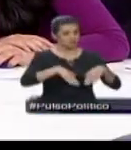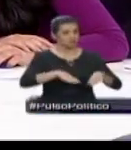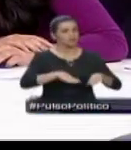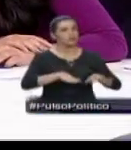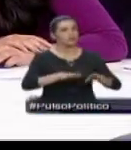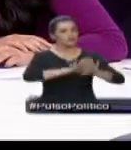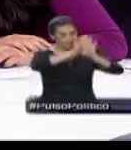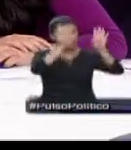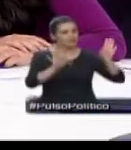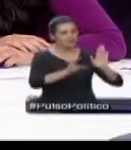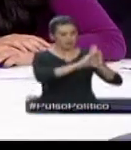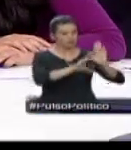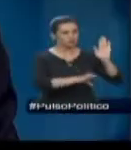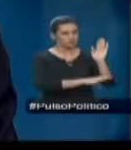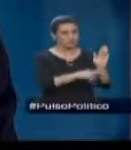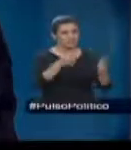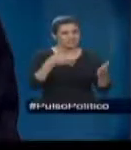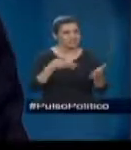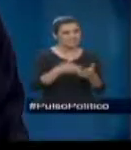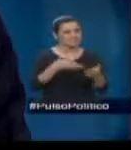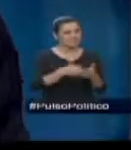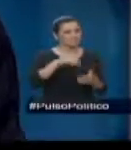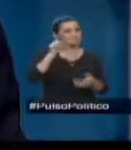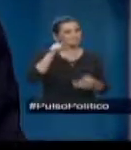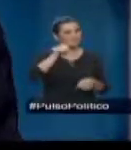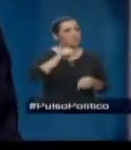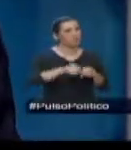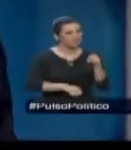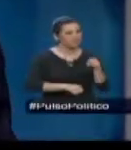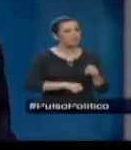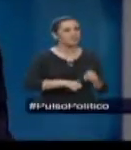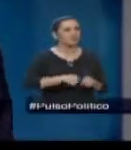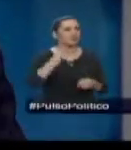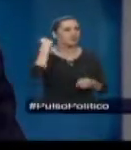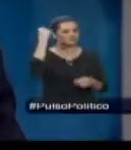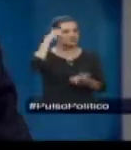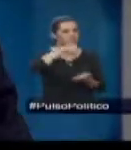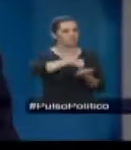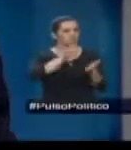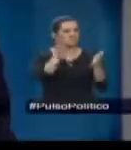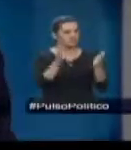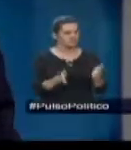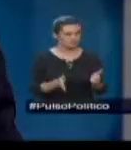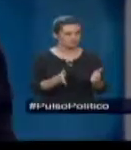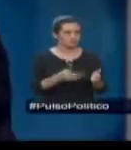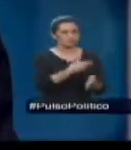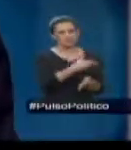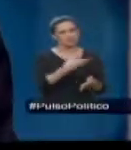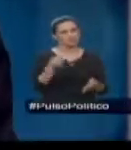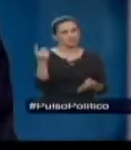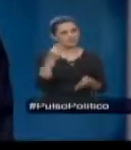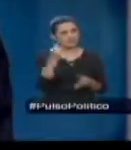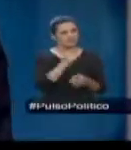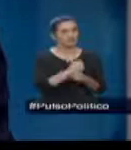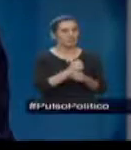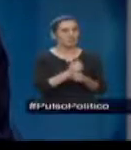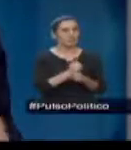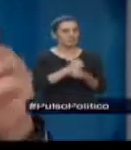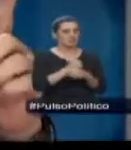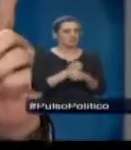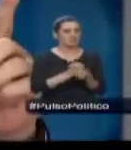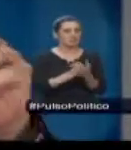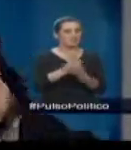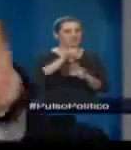texto de tal manera que esa restricción si a nosotros nos parece que es una cosa de fondo y que debe ser materia